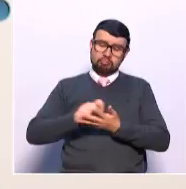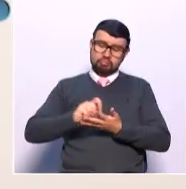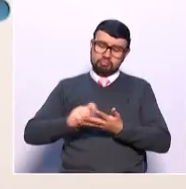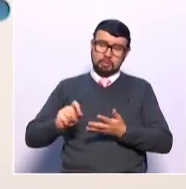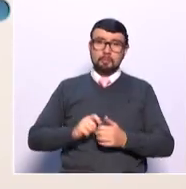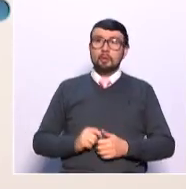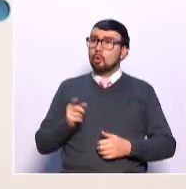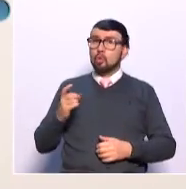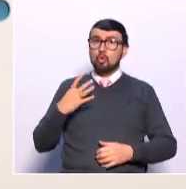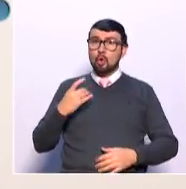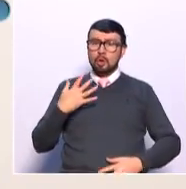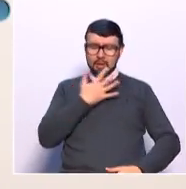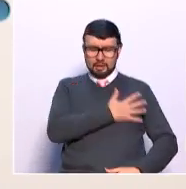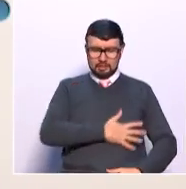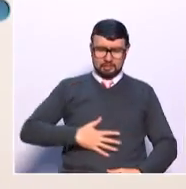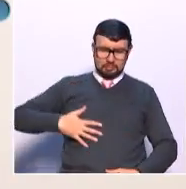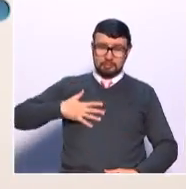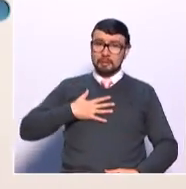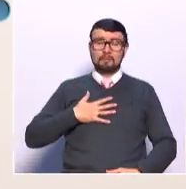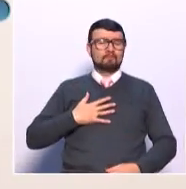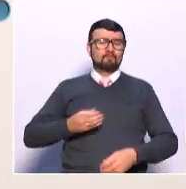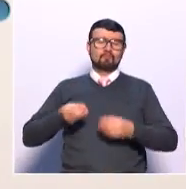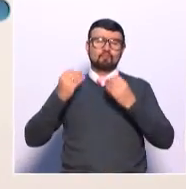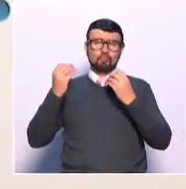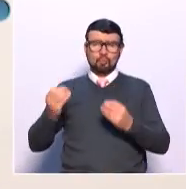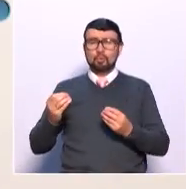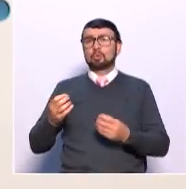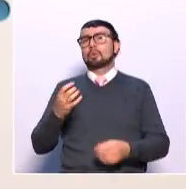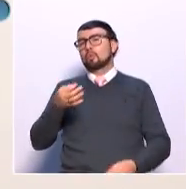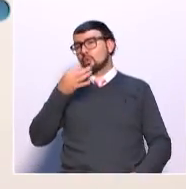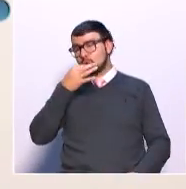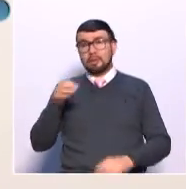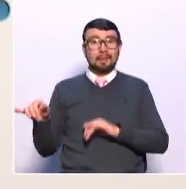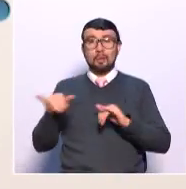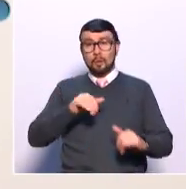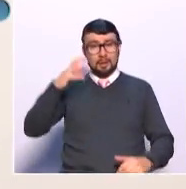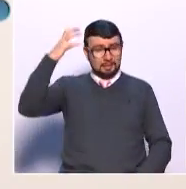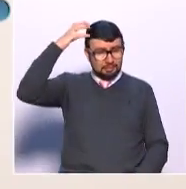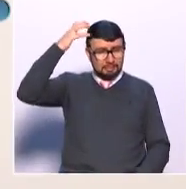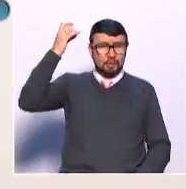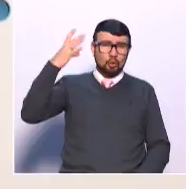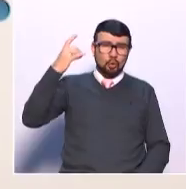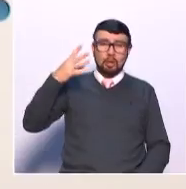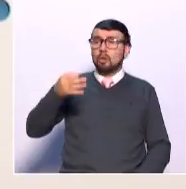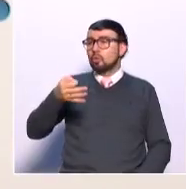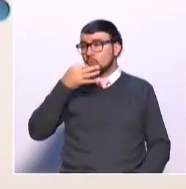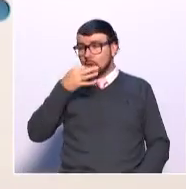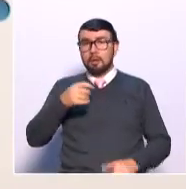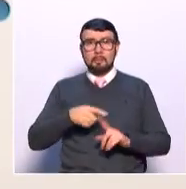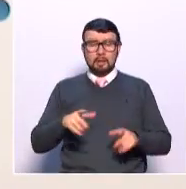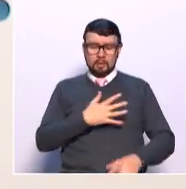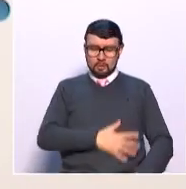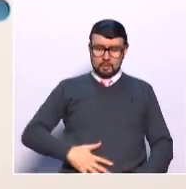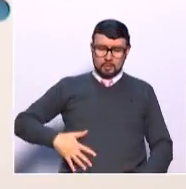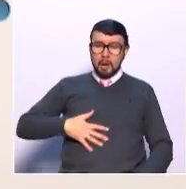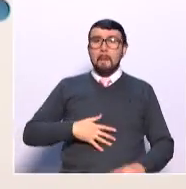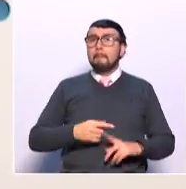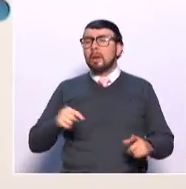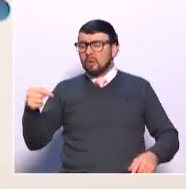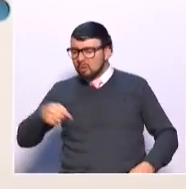dolor de pecho medicamentos como para el dolor de cabeza dolor de abdomen pero para cual dolor